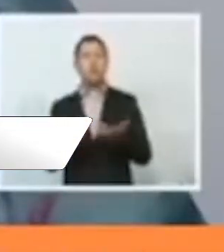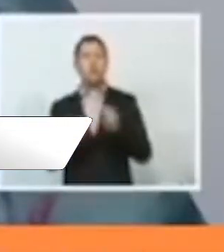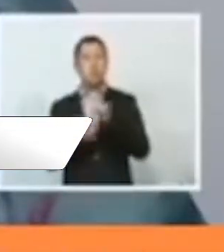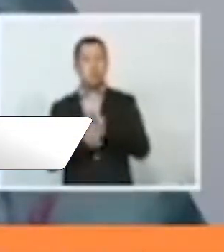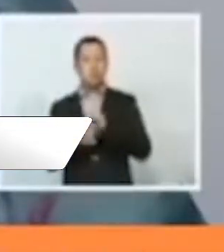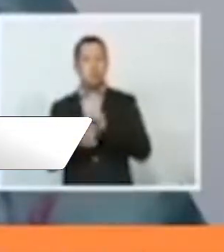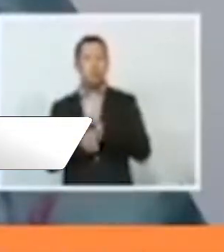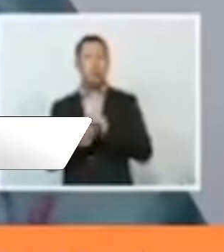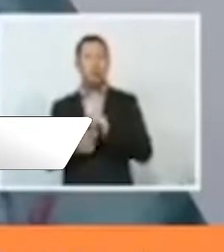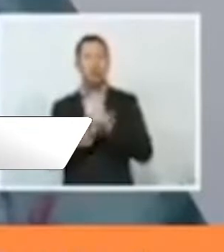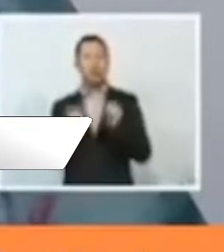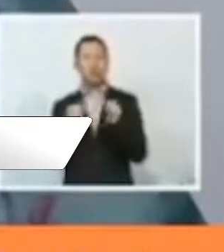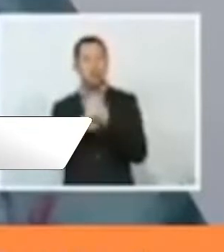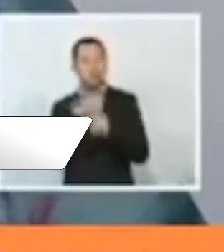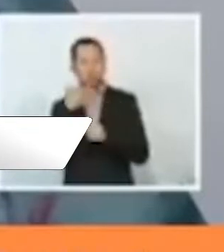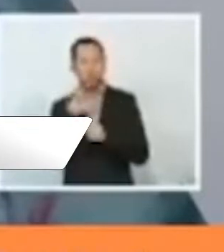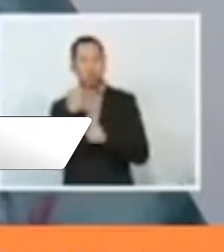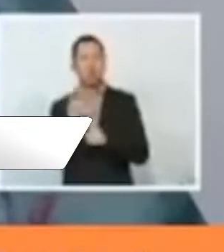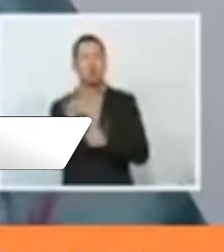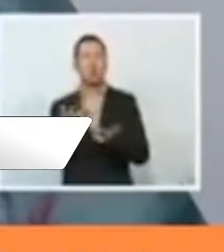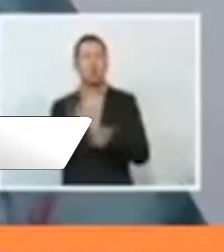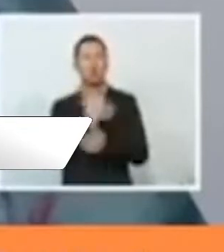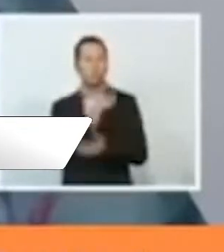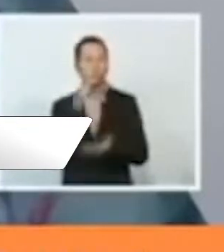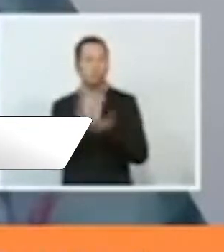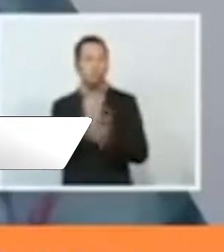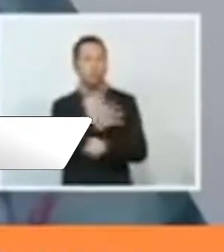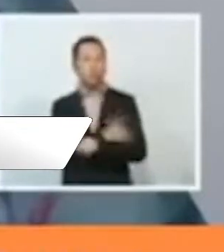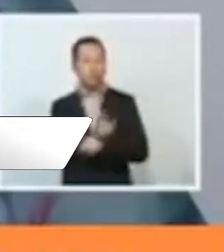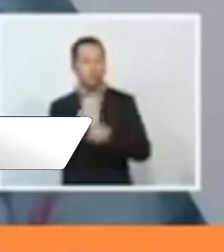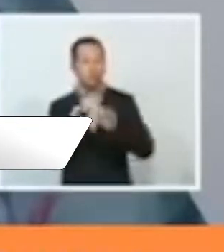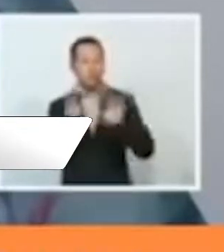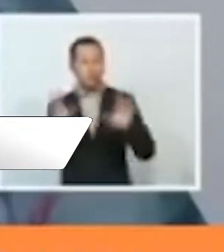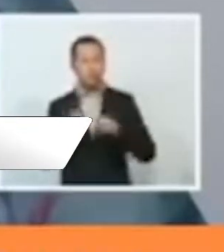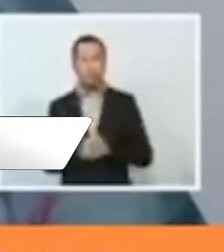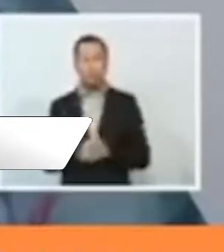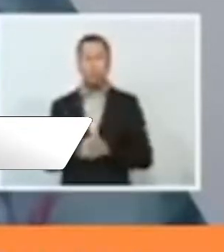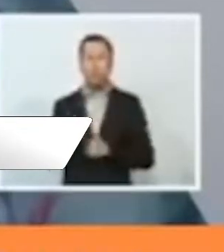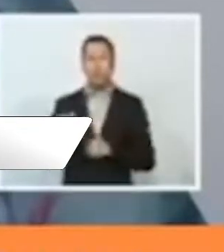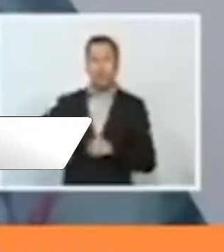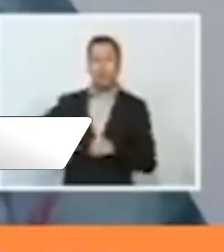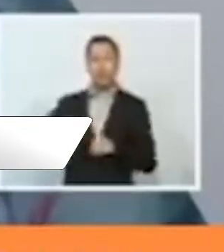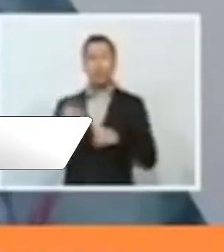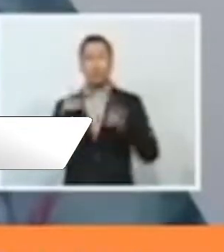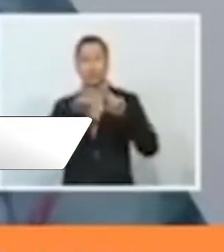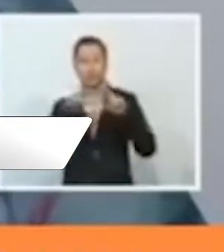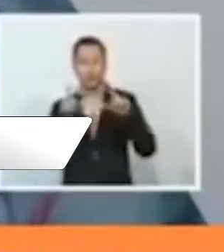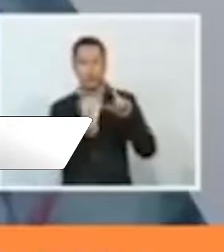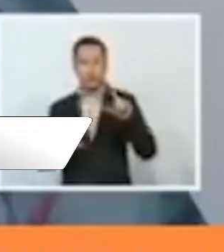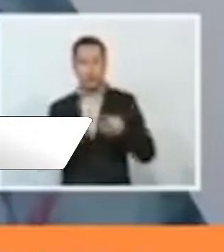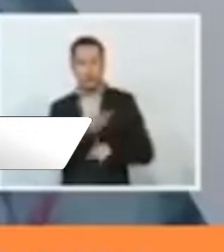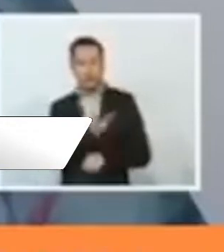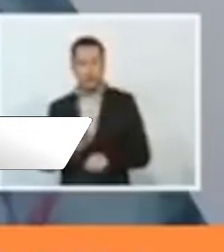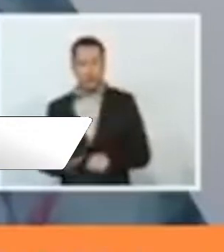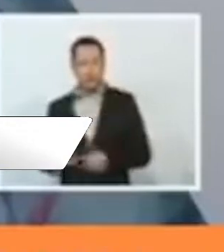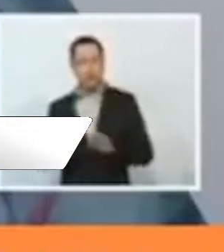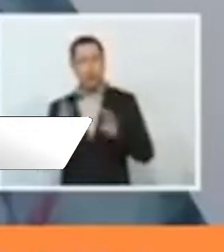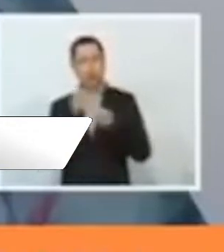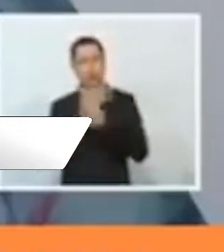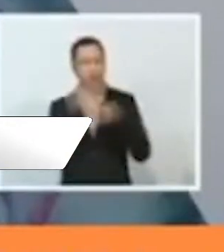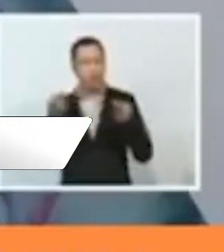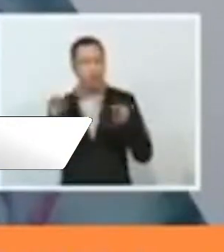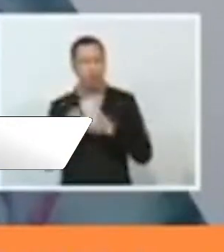Distrito 11 de Cozumel, Vivian Winchington Sánchez, sorprendió al público en general al criticar con ímpetu la postura de